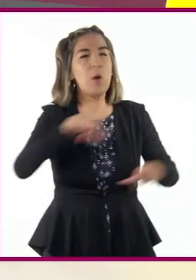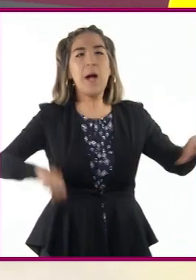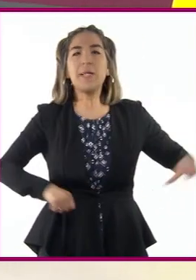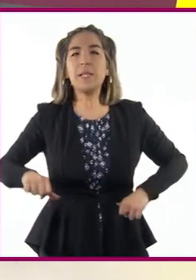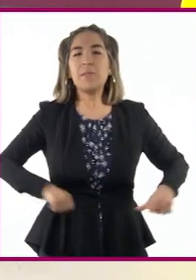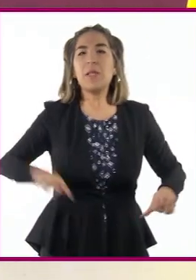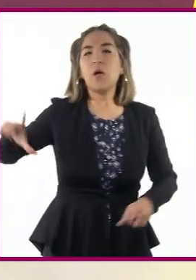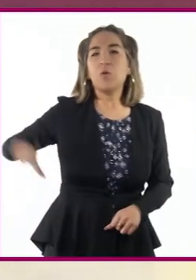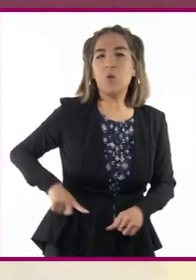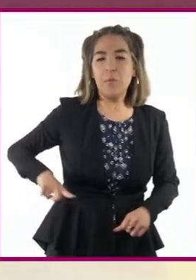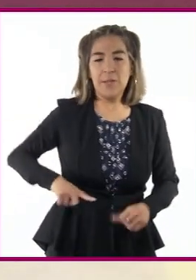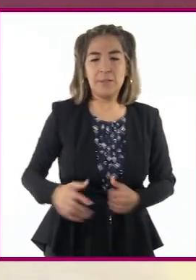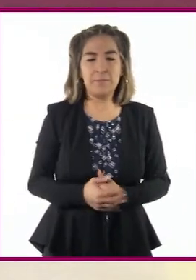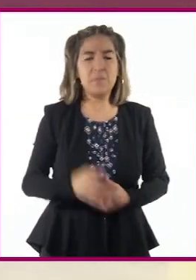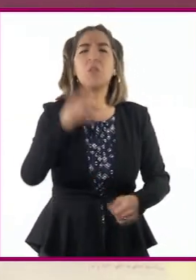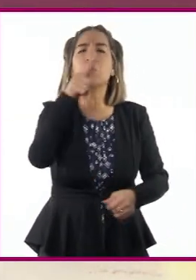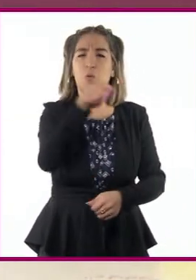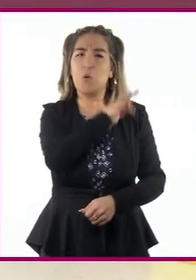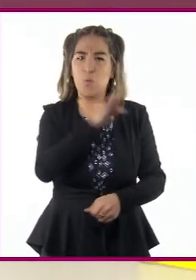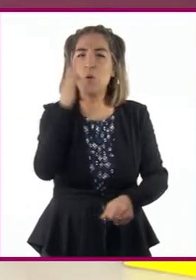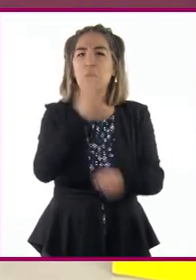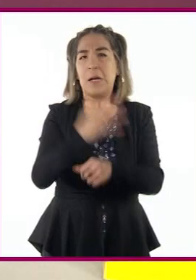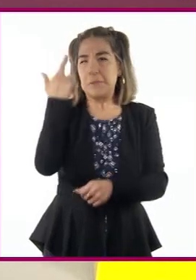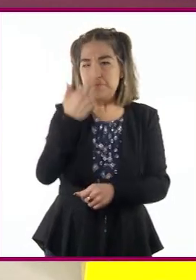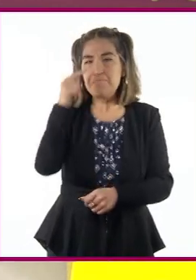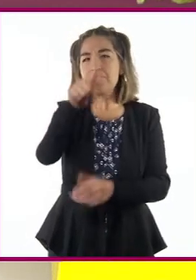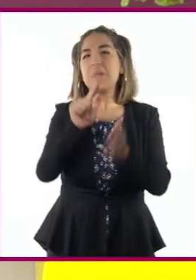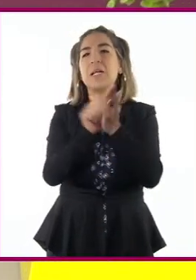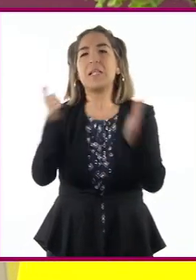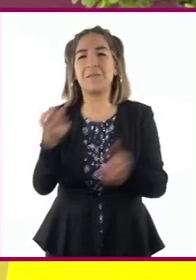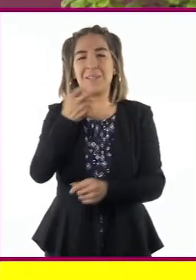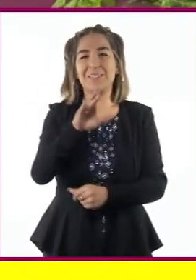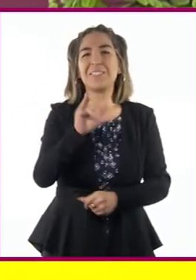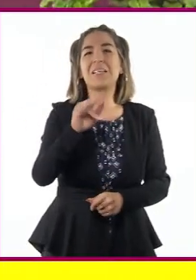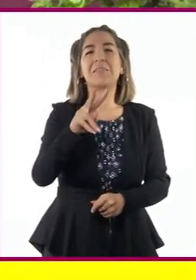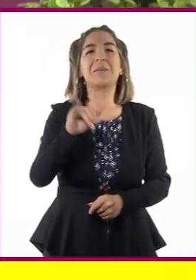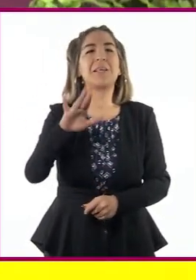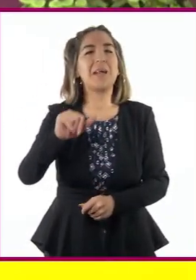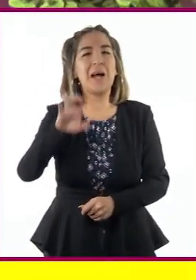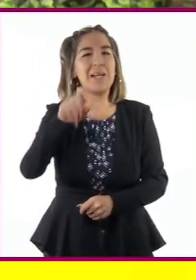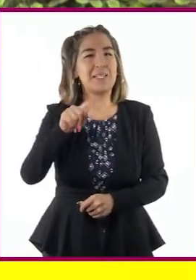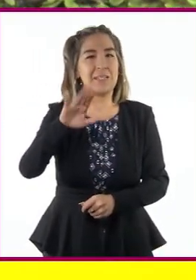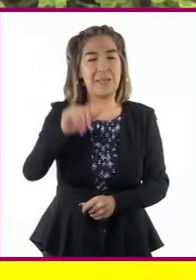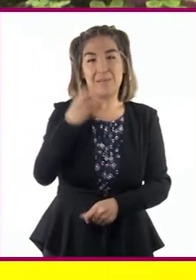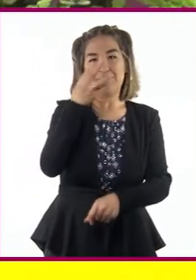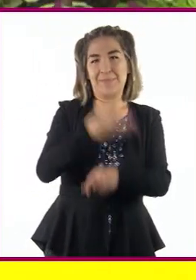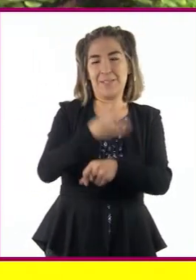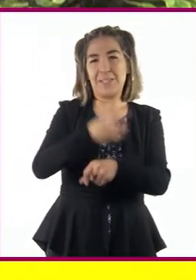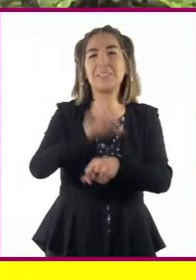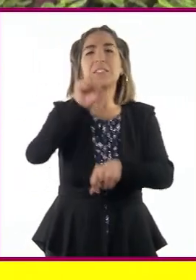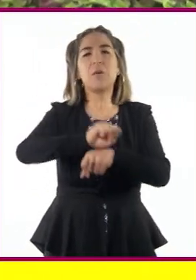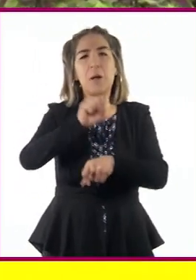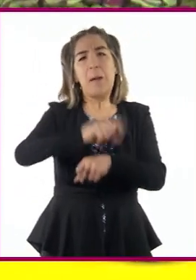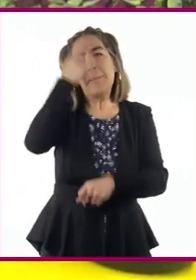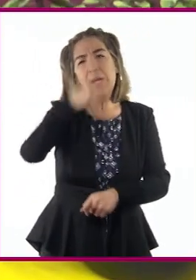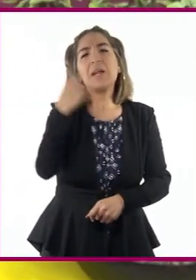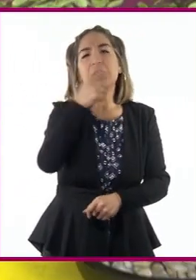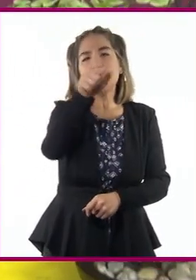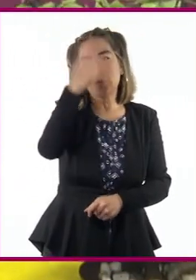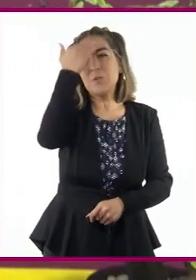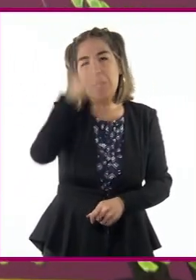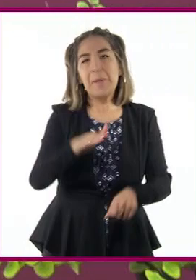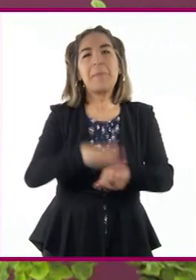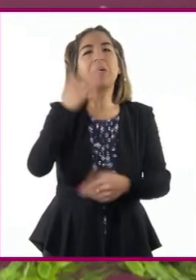gobierno. Les invito a consultar su libro de texto de formación cívica y ética de tercer grado para saber más de